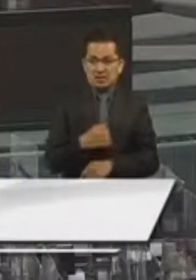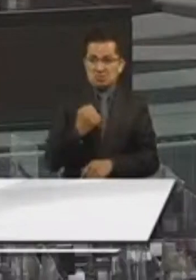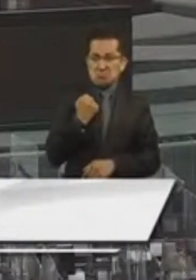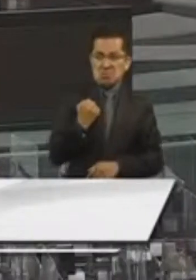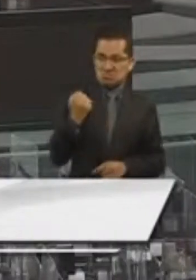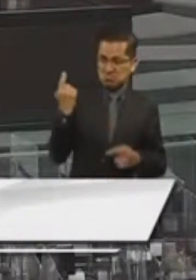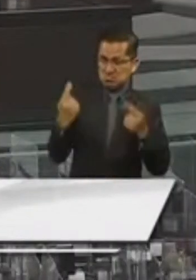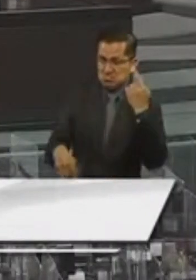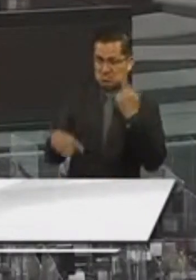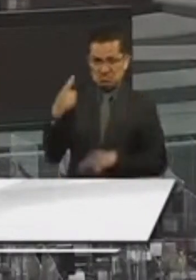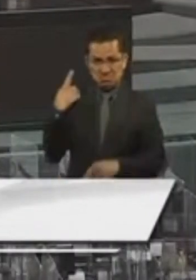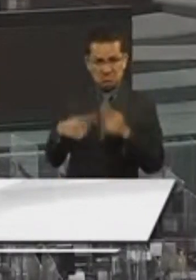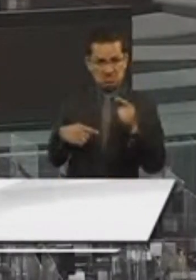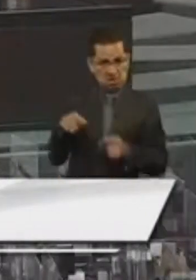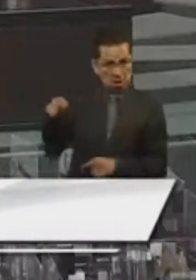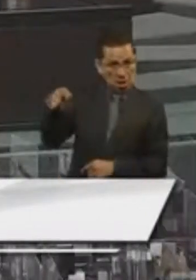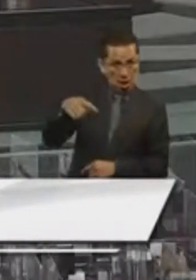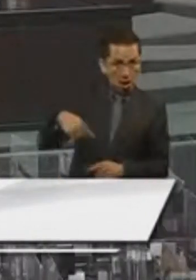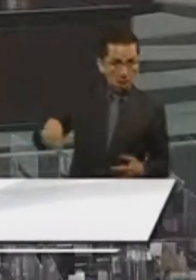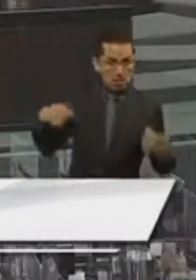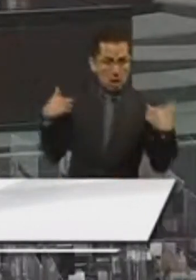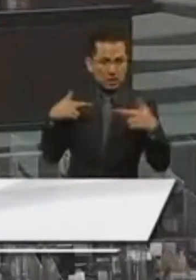los maestros.